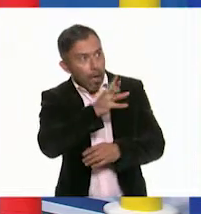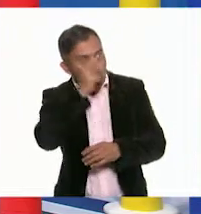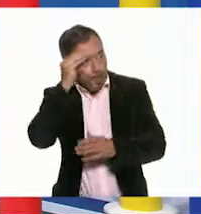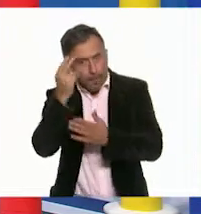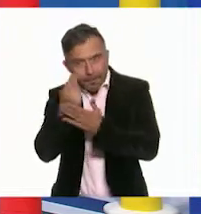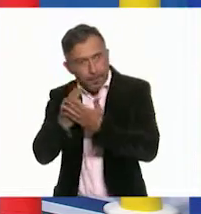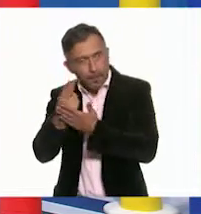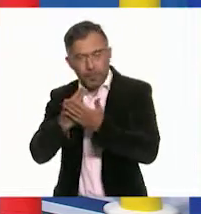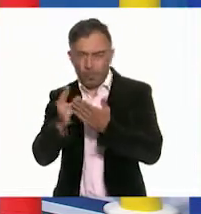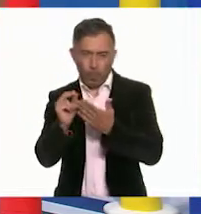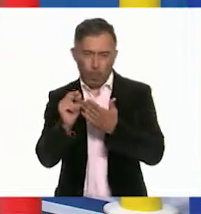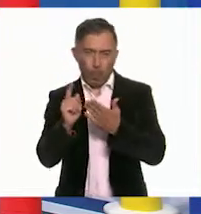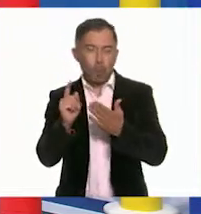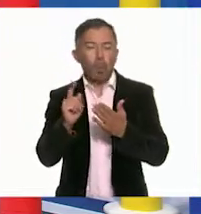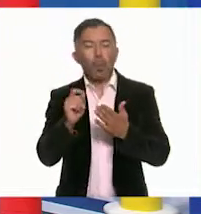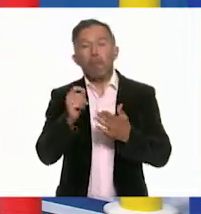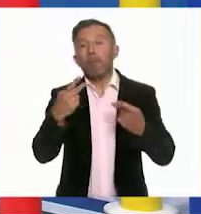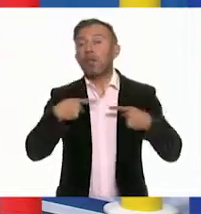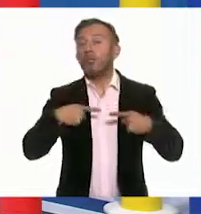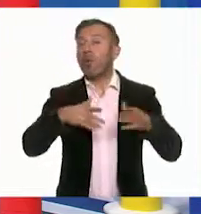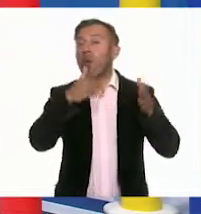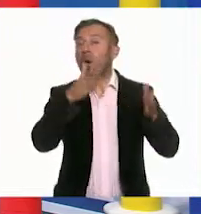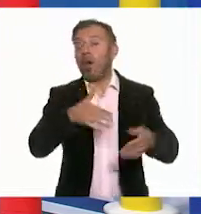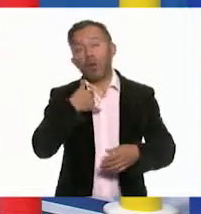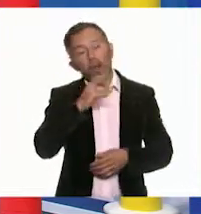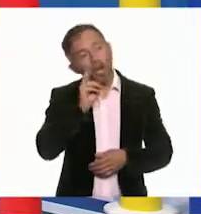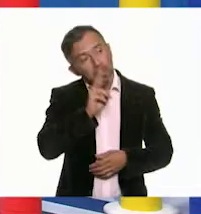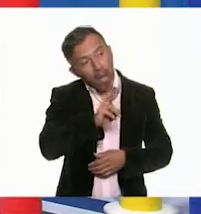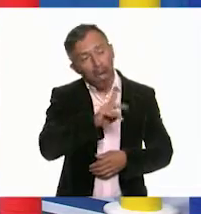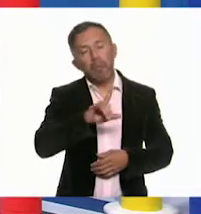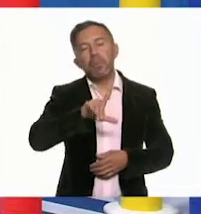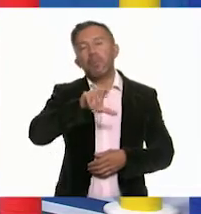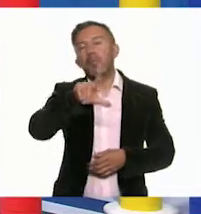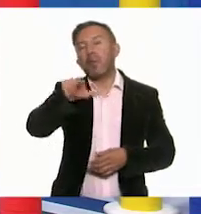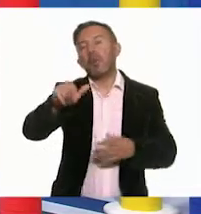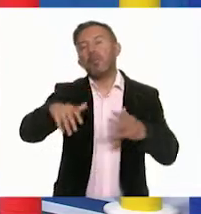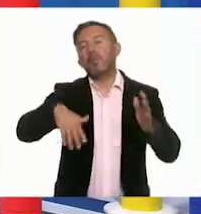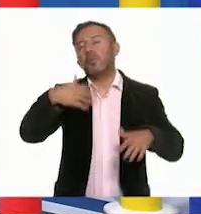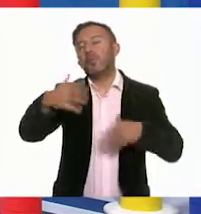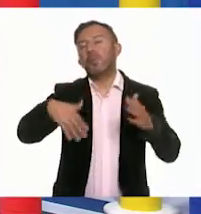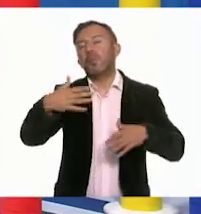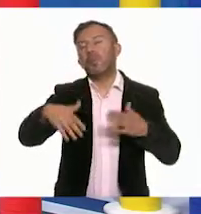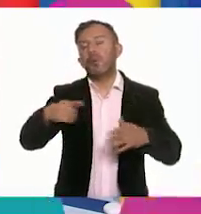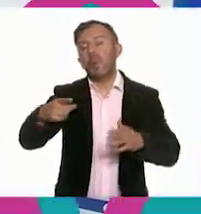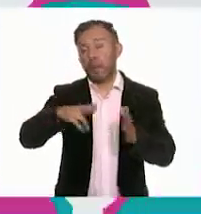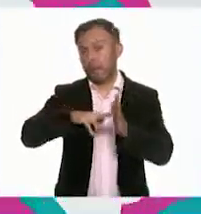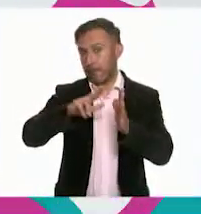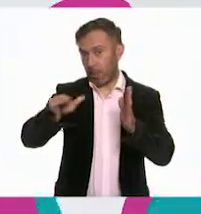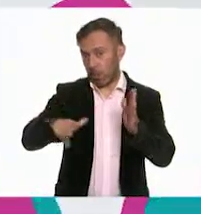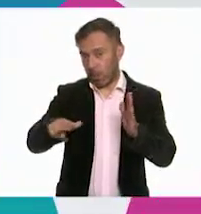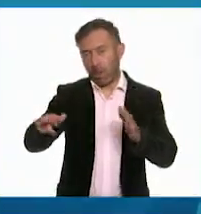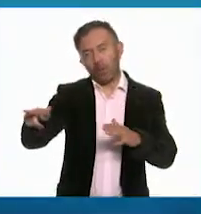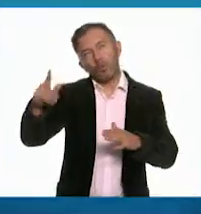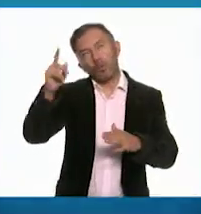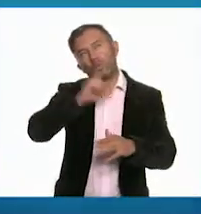en la actualidad sobre estos personajes es porque surgieron de la imaginación del autor de la pintura.